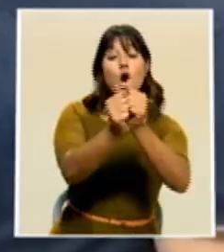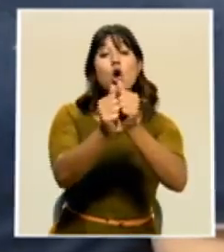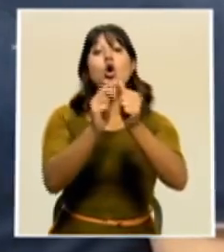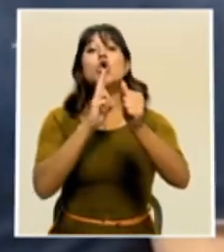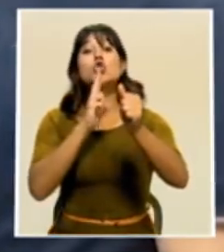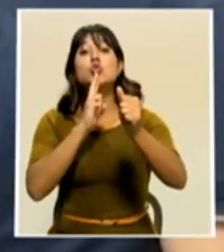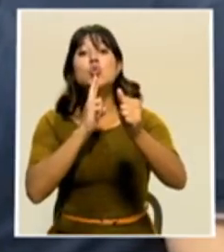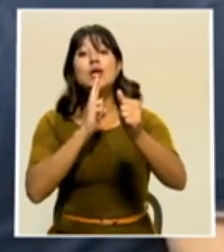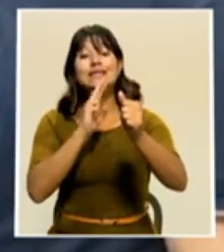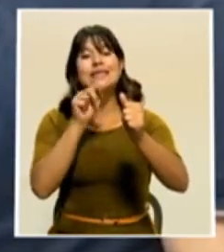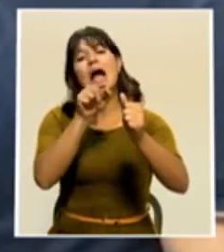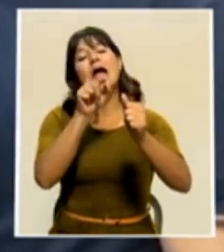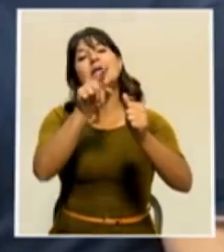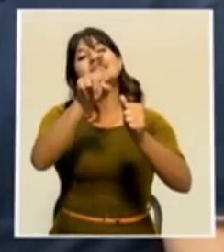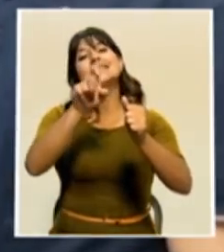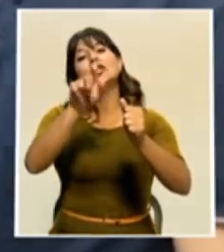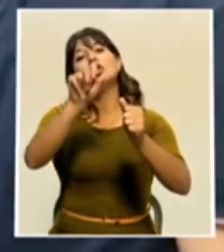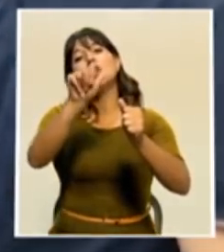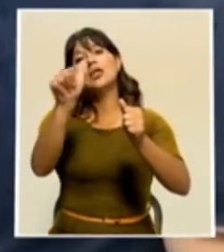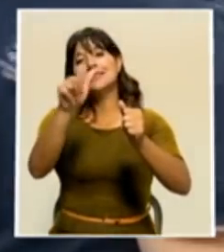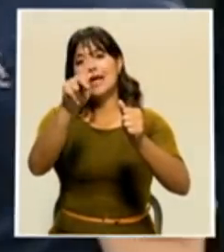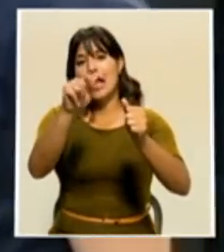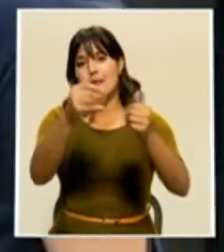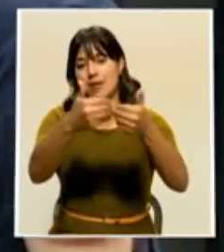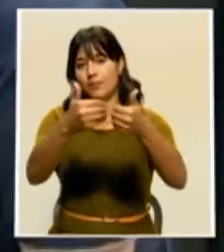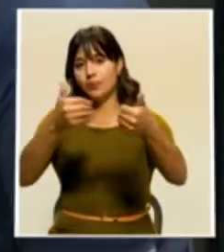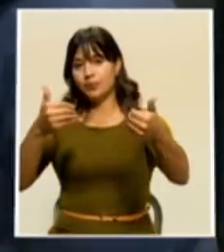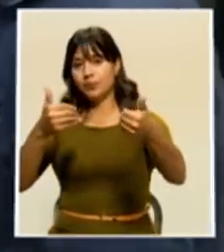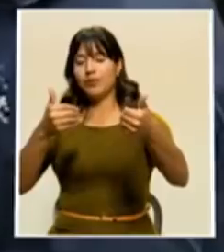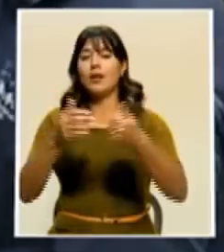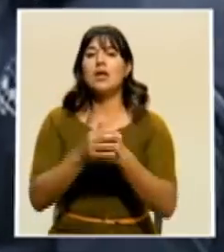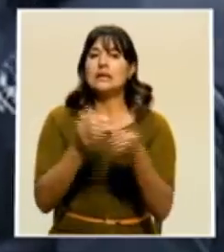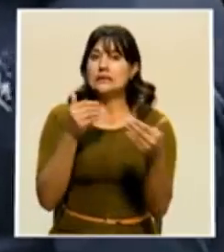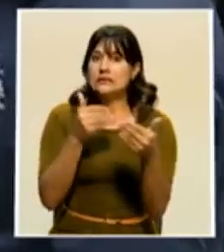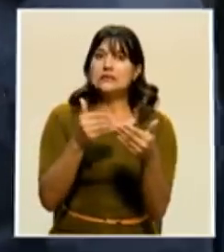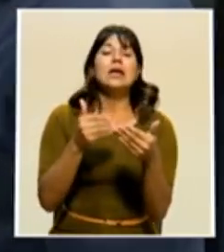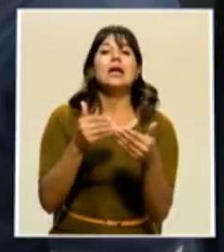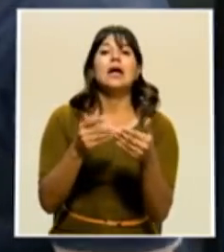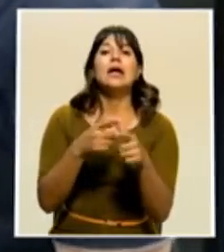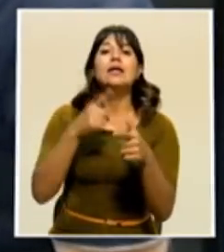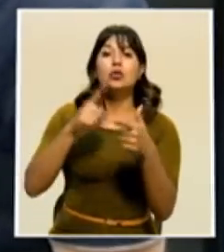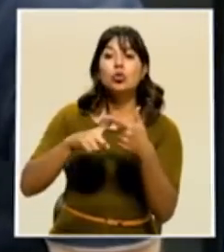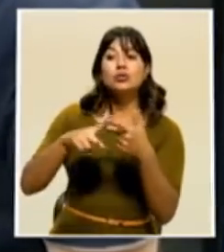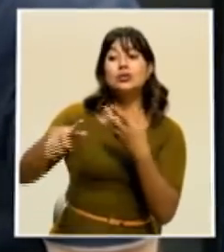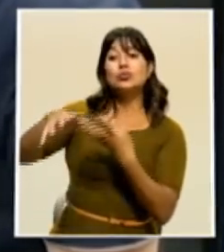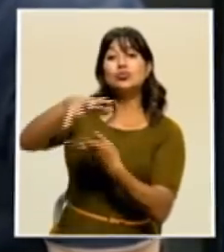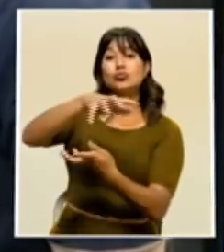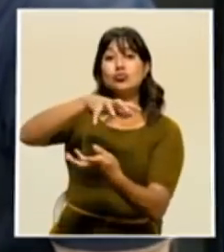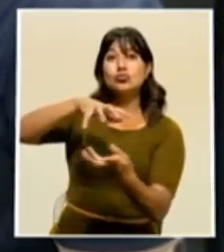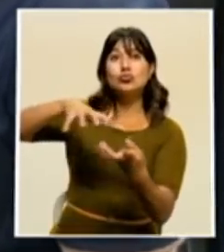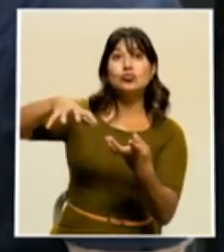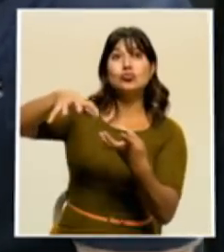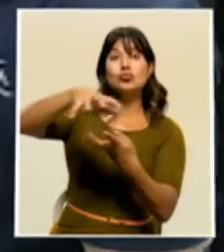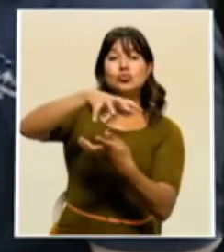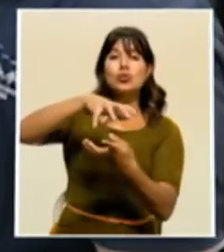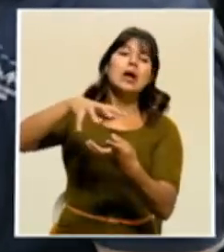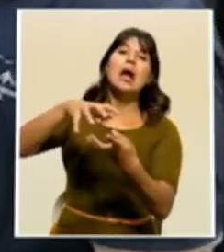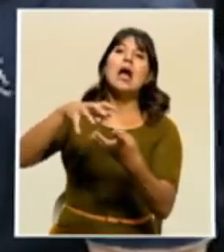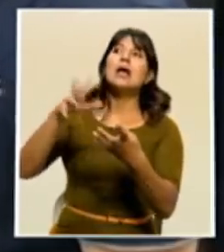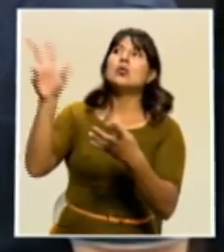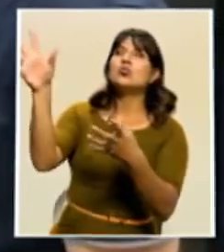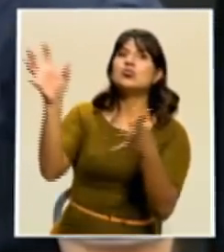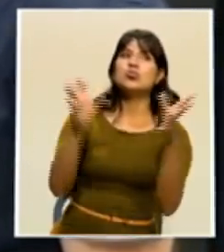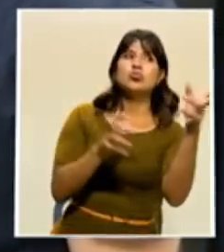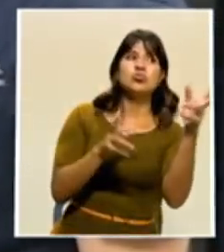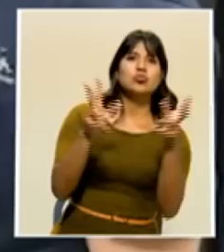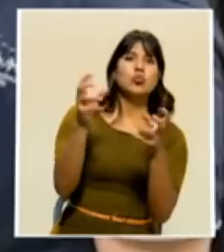tierra sea en altas horas de la noche. Las mismas bandas que está generando el huracán está produciendo una franja nubosa con bastantes lluvias